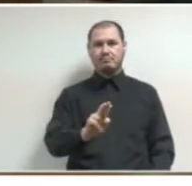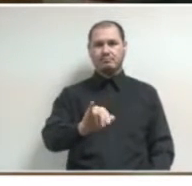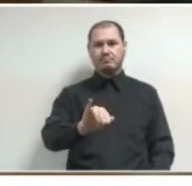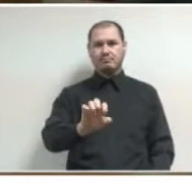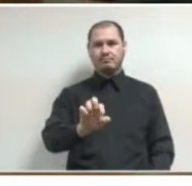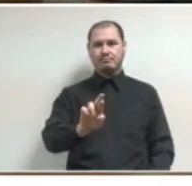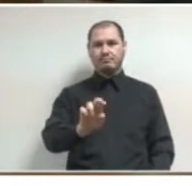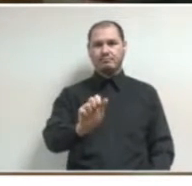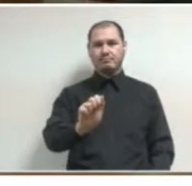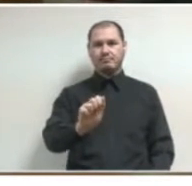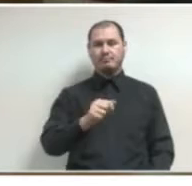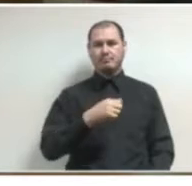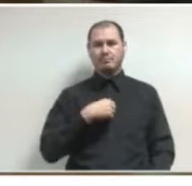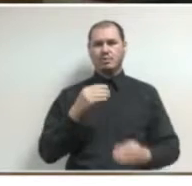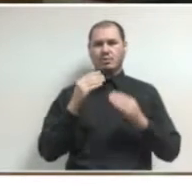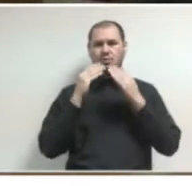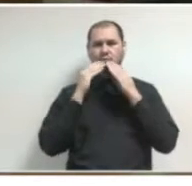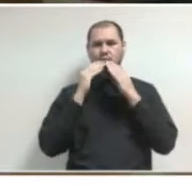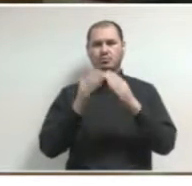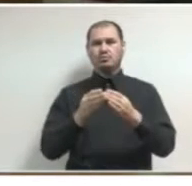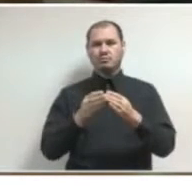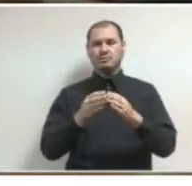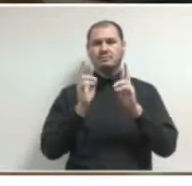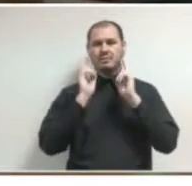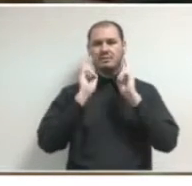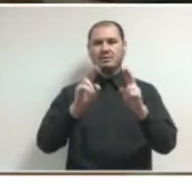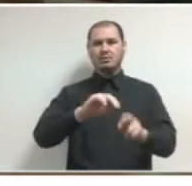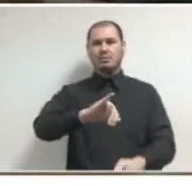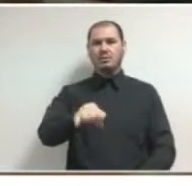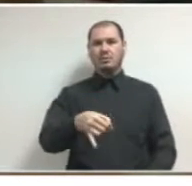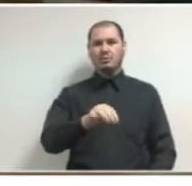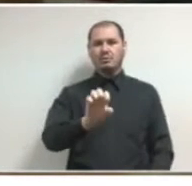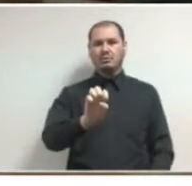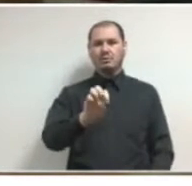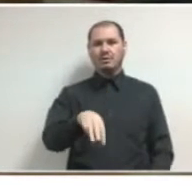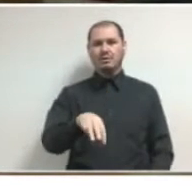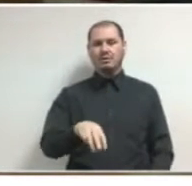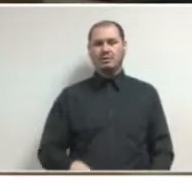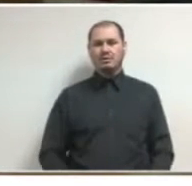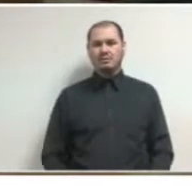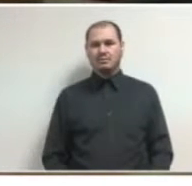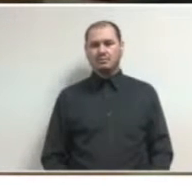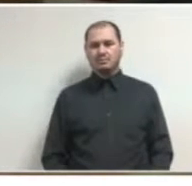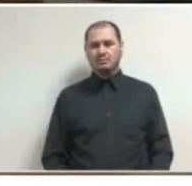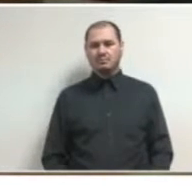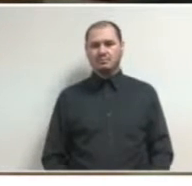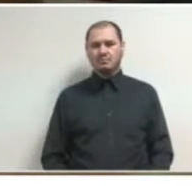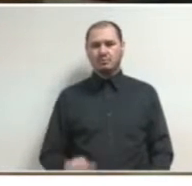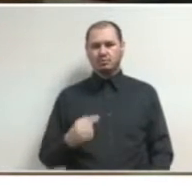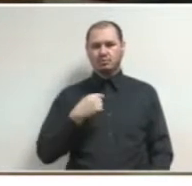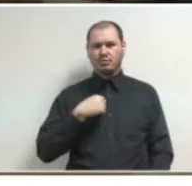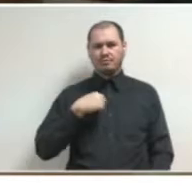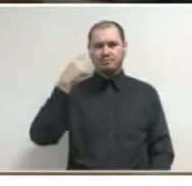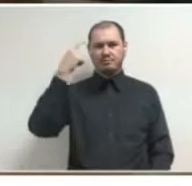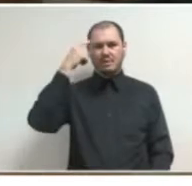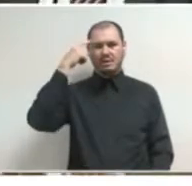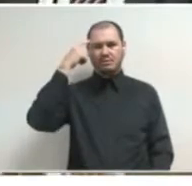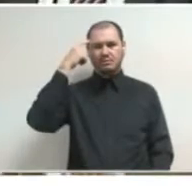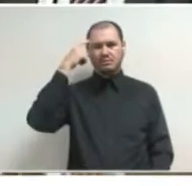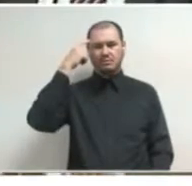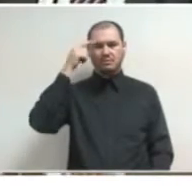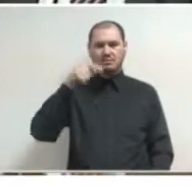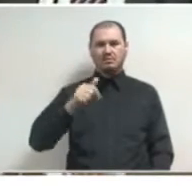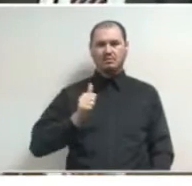Consulto a nuestro representante. Se, ambas, es por donde se hay una jurado de enjuiciamiento, pero hoy dañan el representante, cuera se, guaráramo,